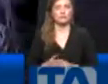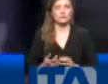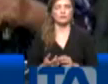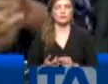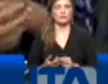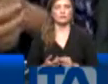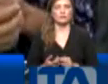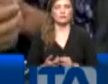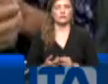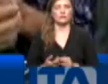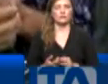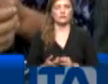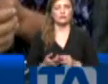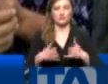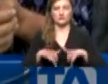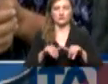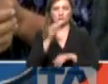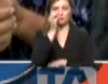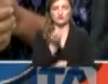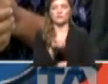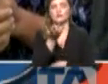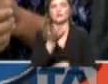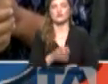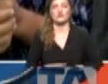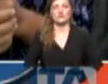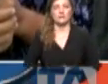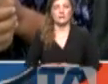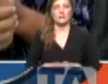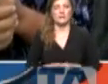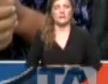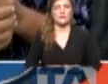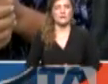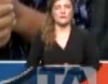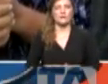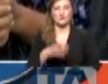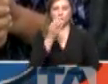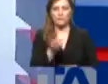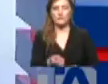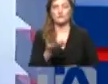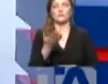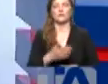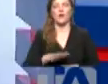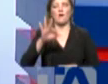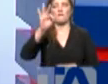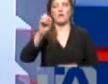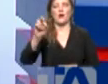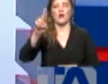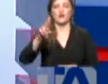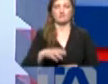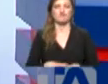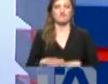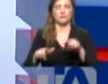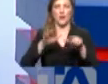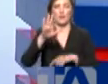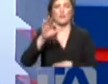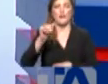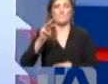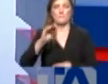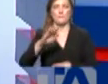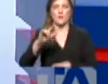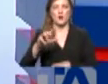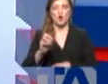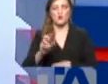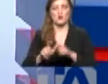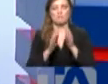0994-891343. Regresamos con ustedes, estudios. Muy buenos días. Buenos días, Fernanda Ceballos, desde Tambillo, donde los moradores están pidiendo